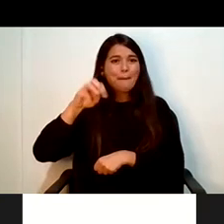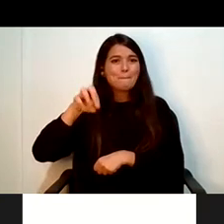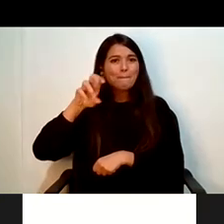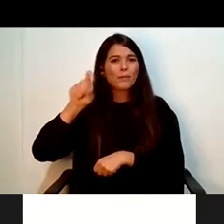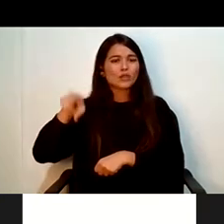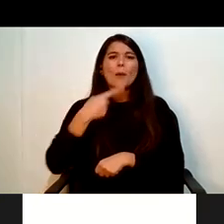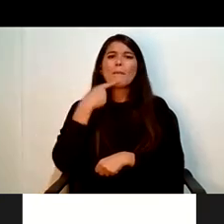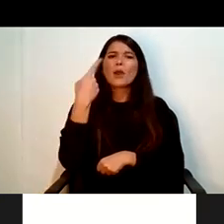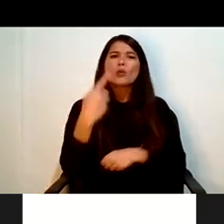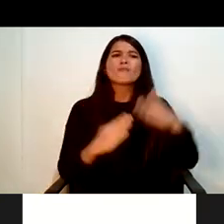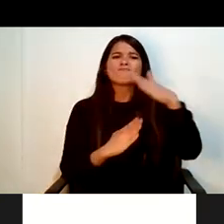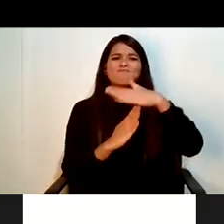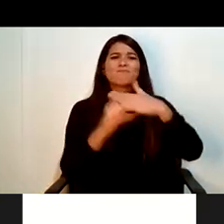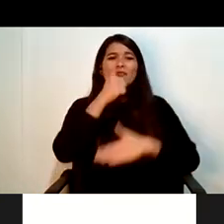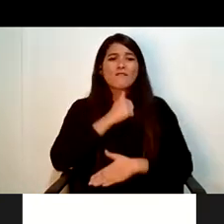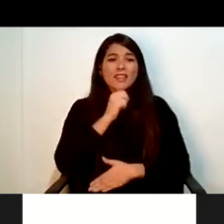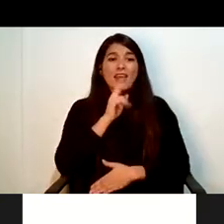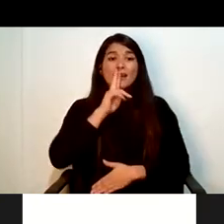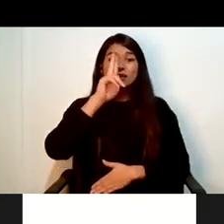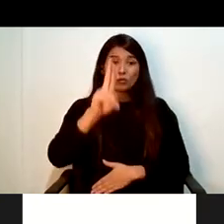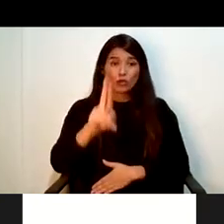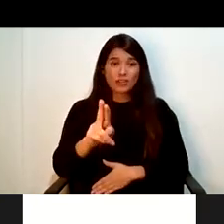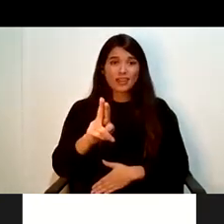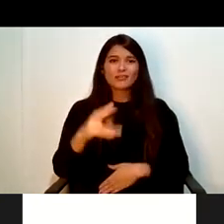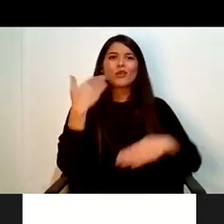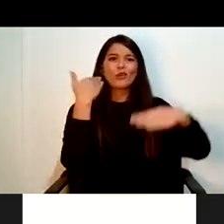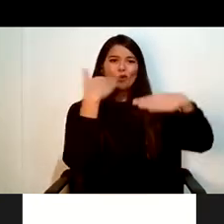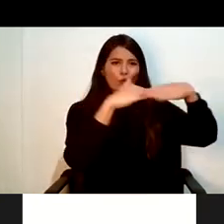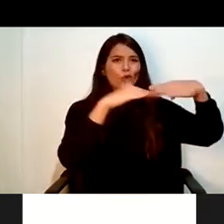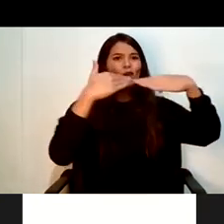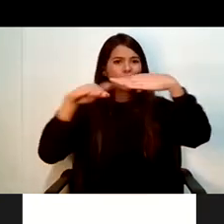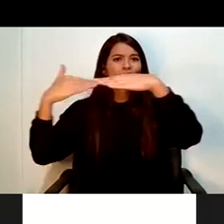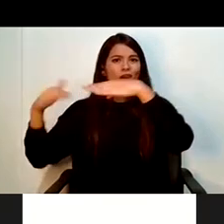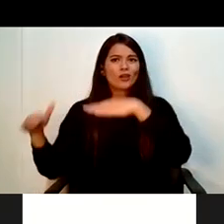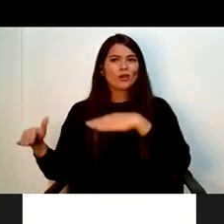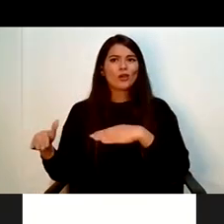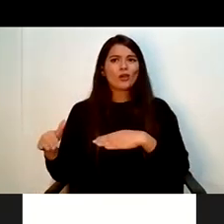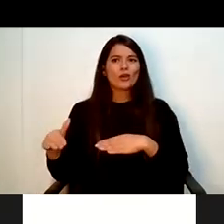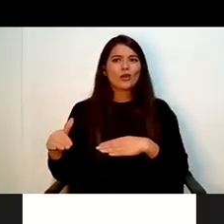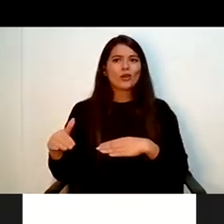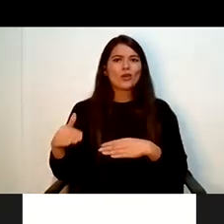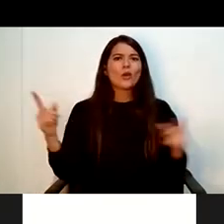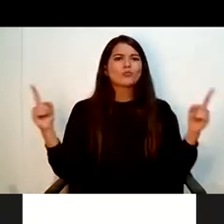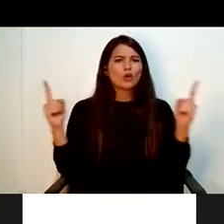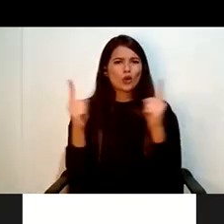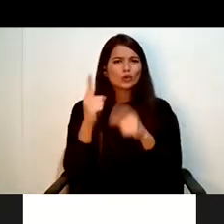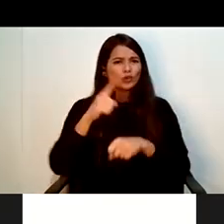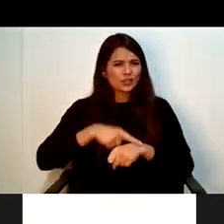y que no fueron respondidas serán mediante correo en una brevedad de tiempo